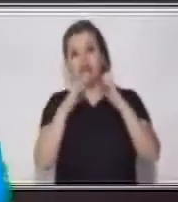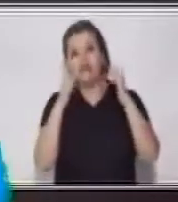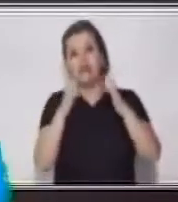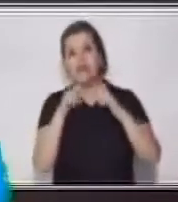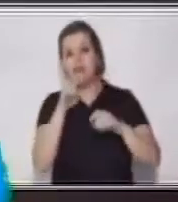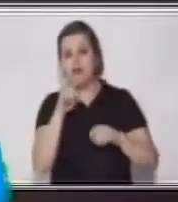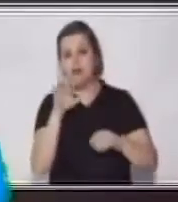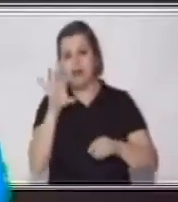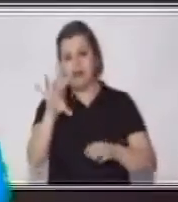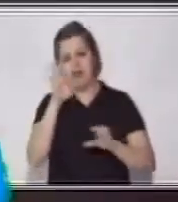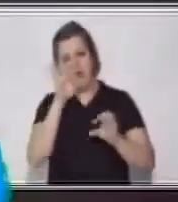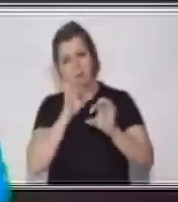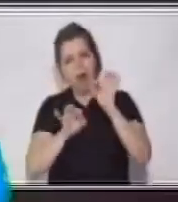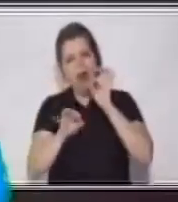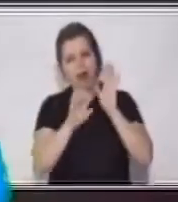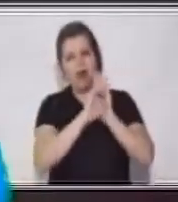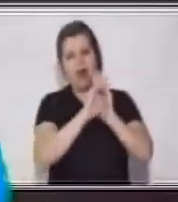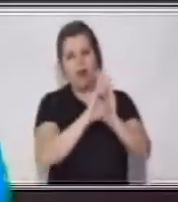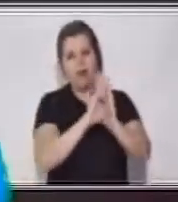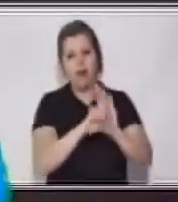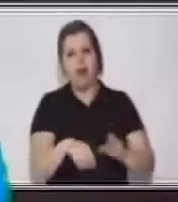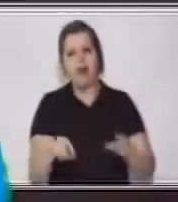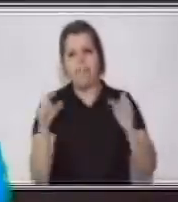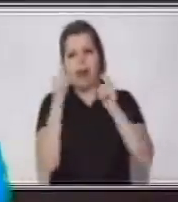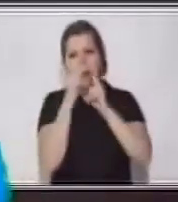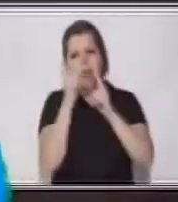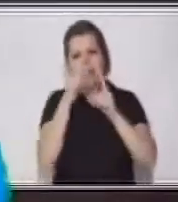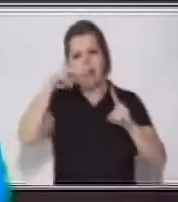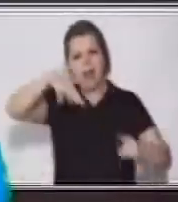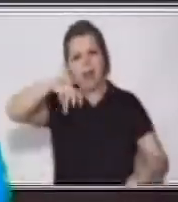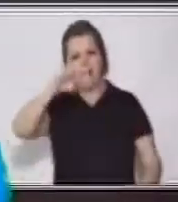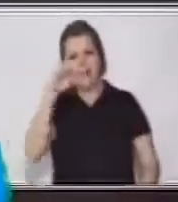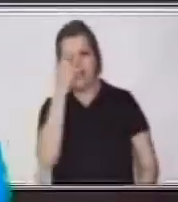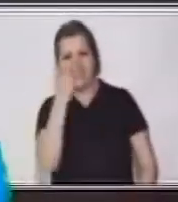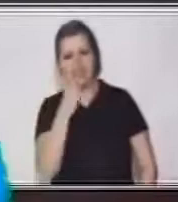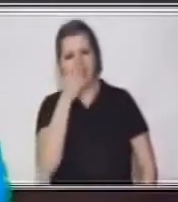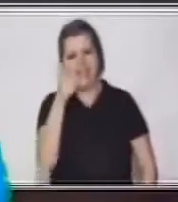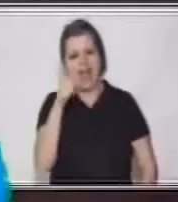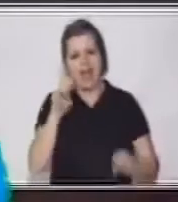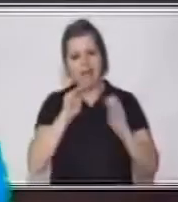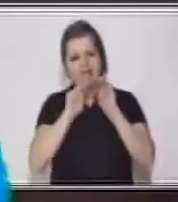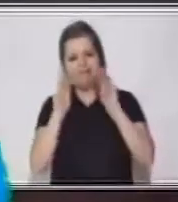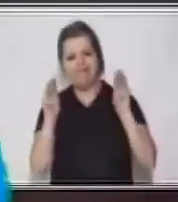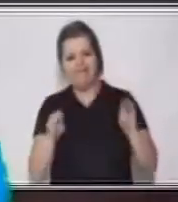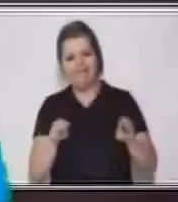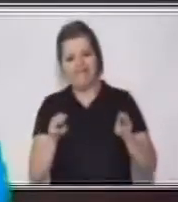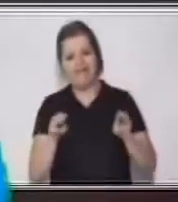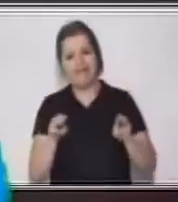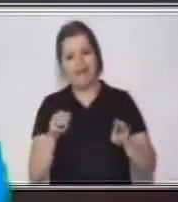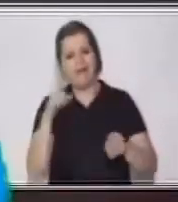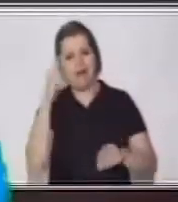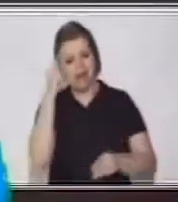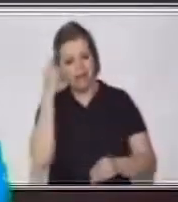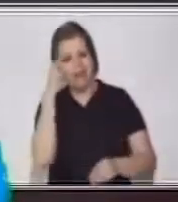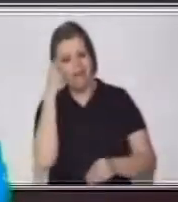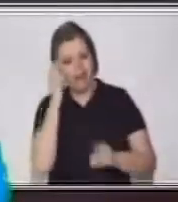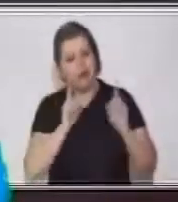vamos a tomar este ejemplo de la palabra mesa para poder identificar nuestro morfema